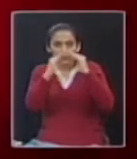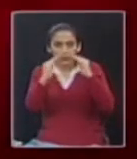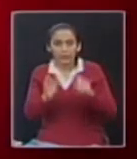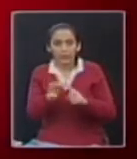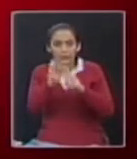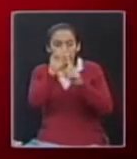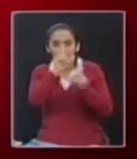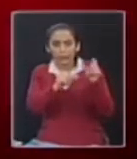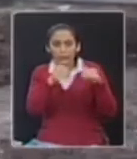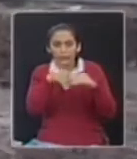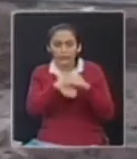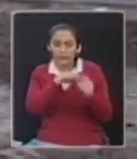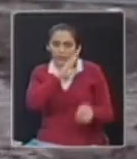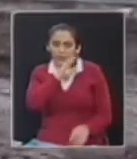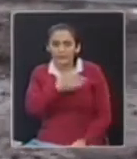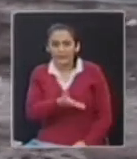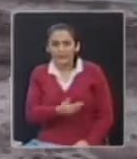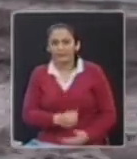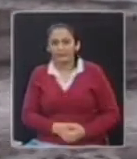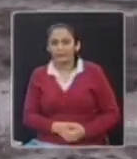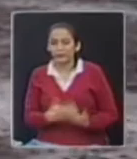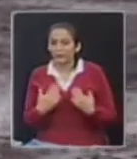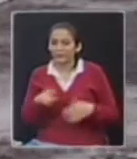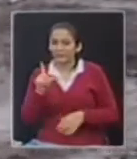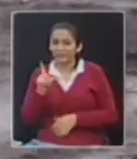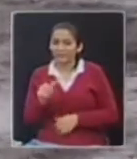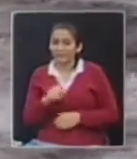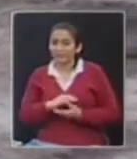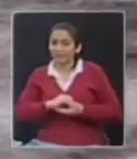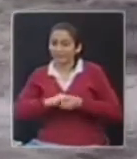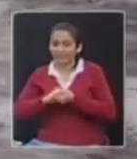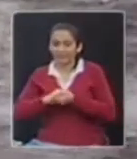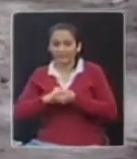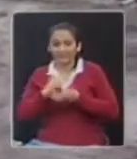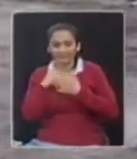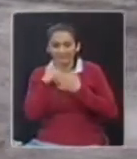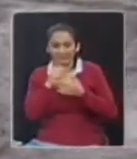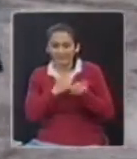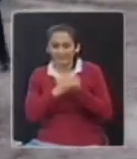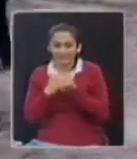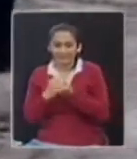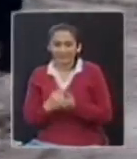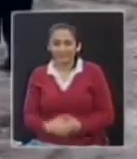personas que van a estar aquí. La solidaridad plasmada en obras reales de aporte social.